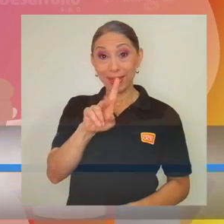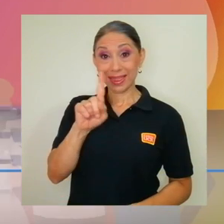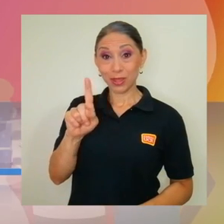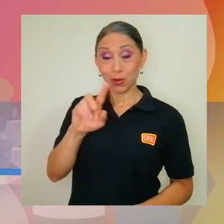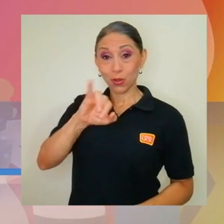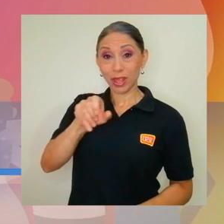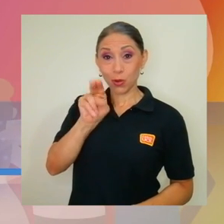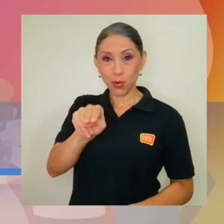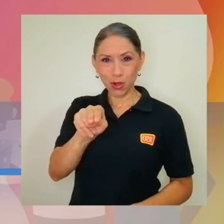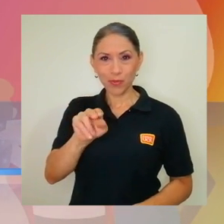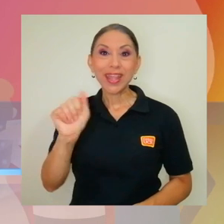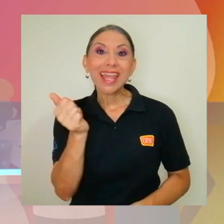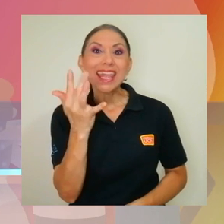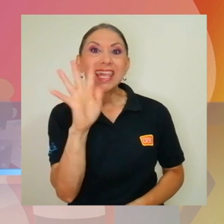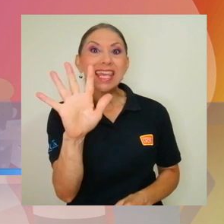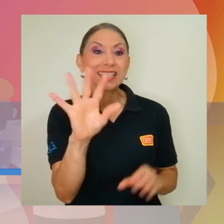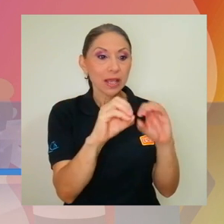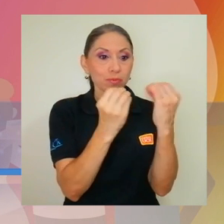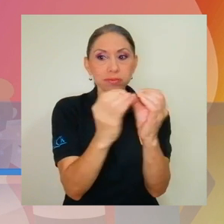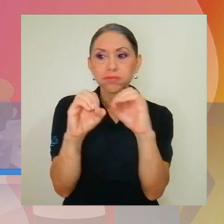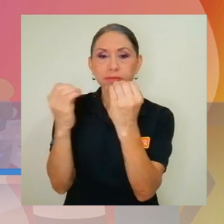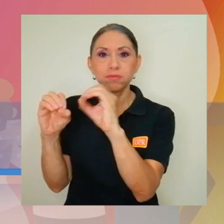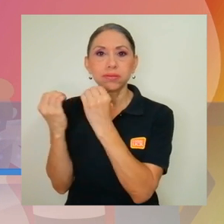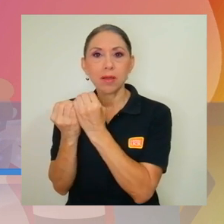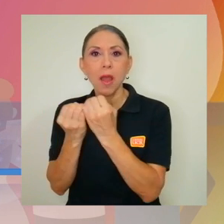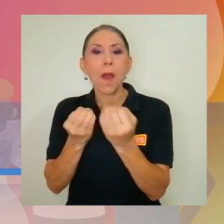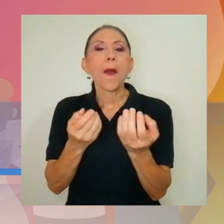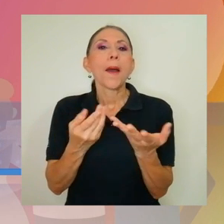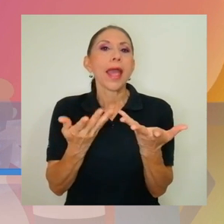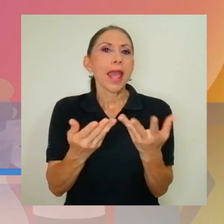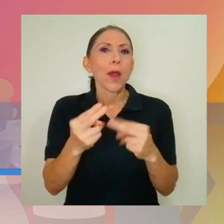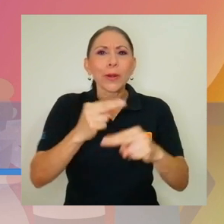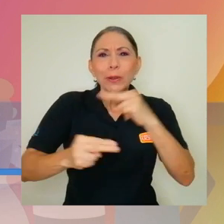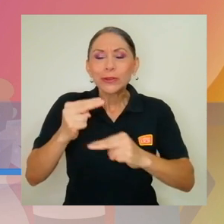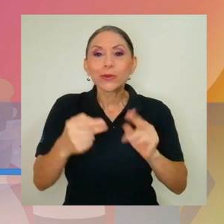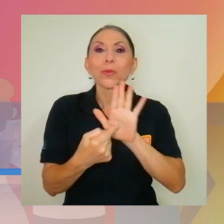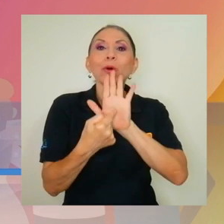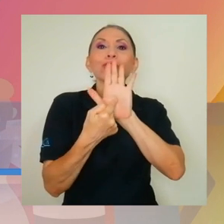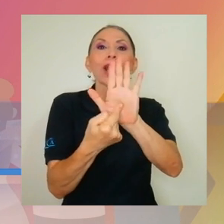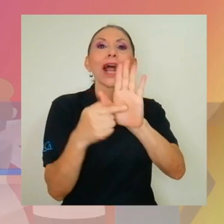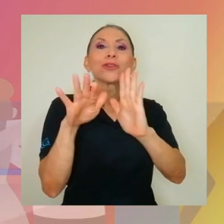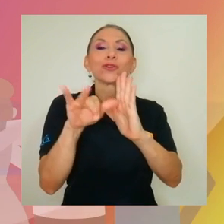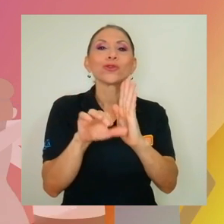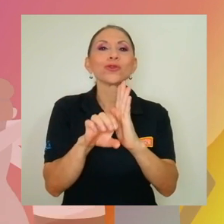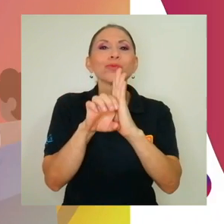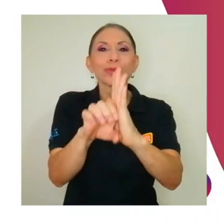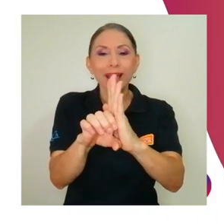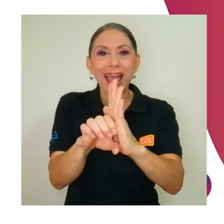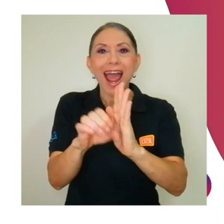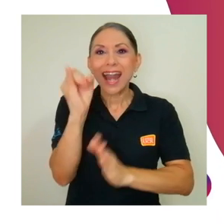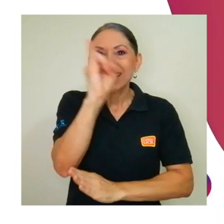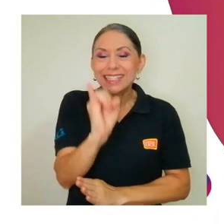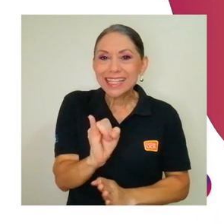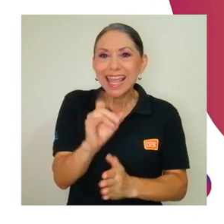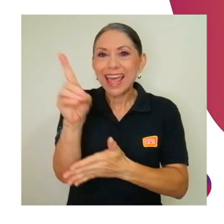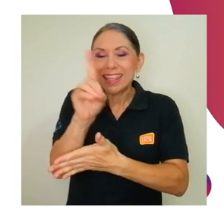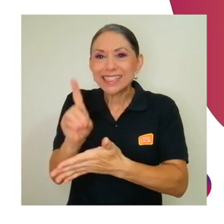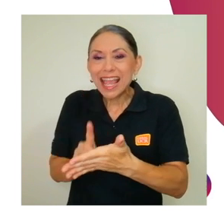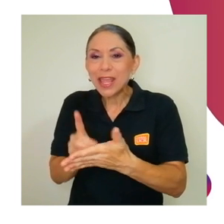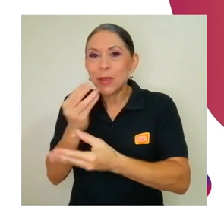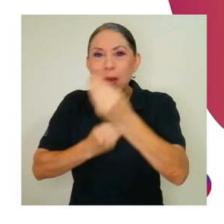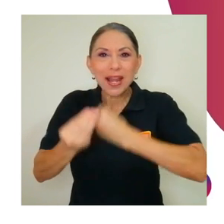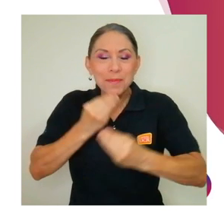Este 21 de junio, 15 consorcios mostraron los resultados de sus prototipos en artesanía y diseño,